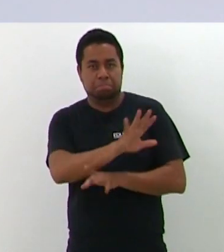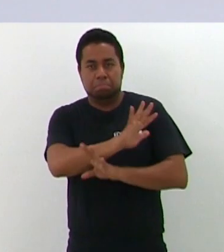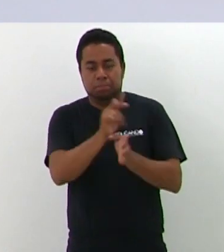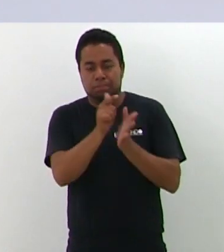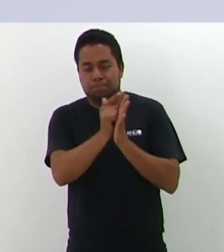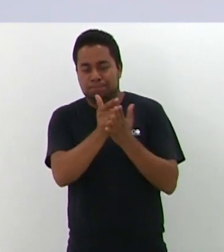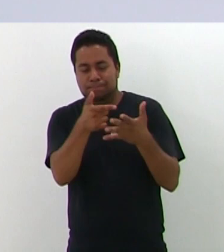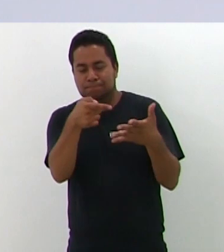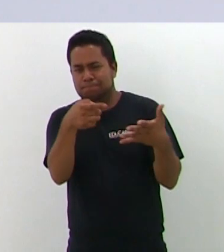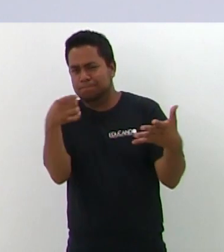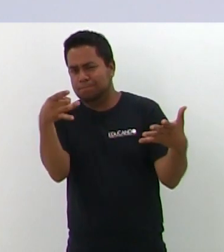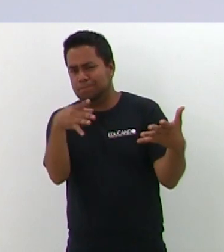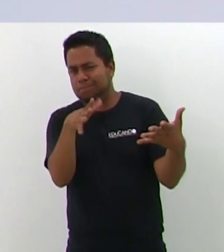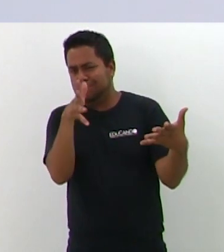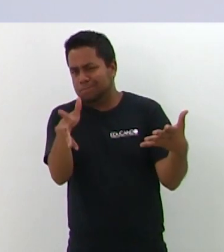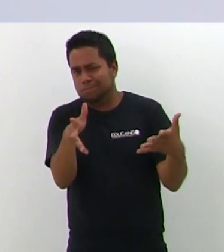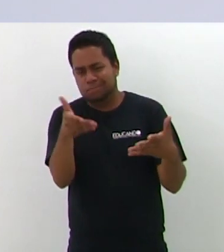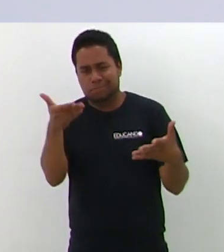¿verdad?